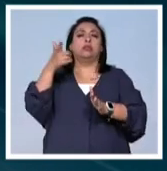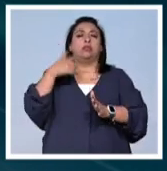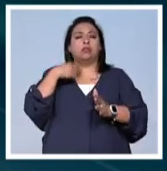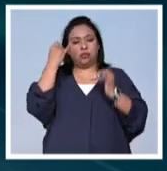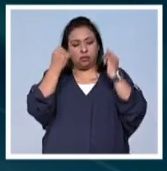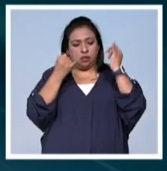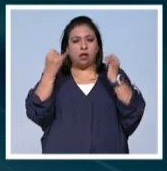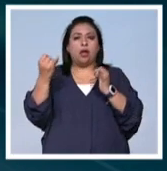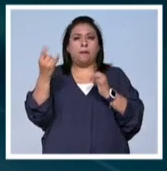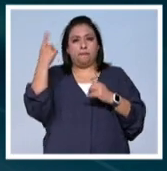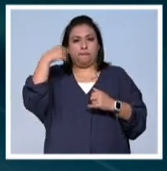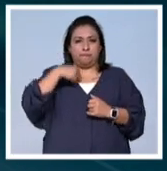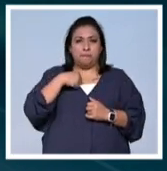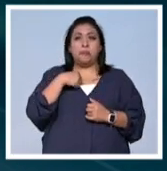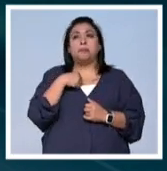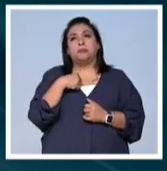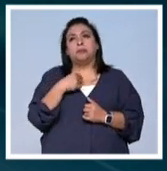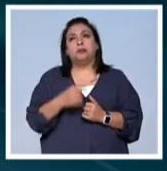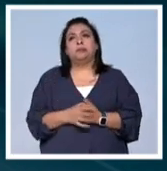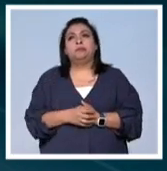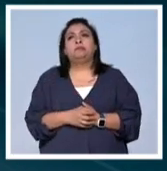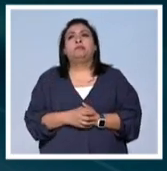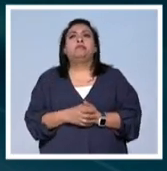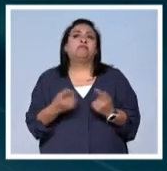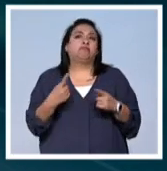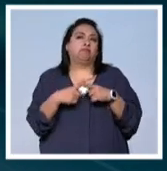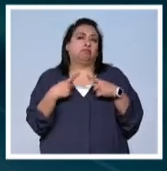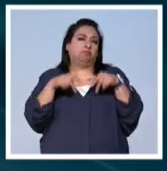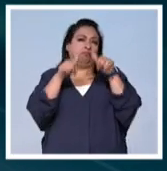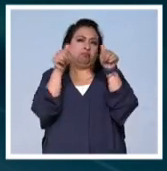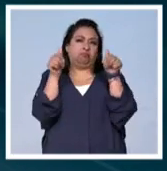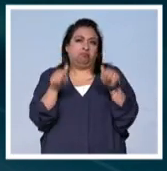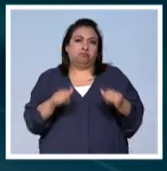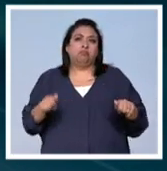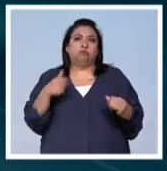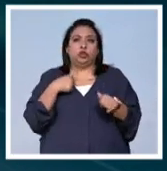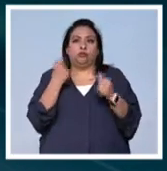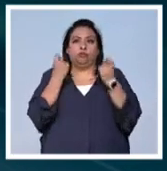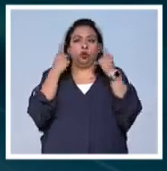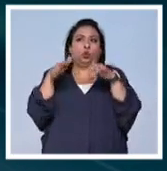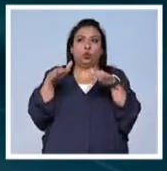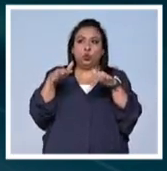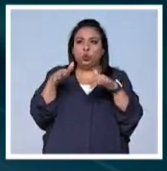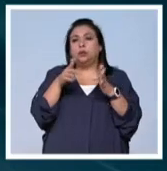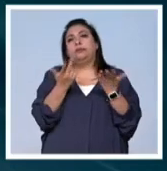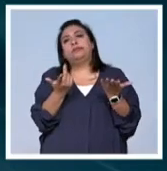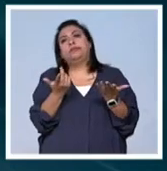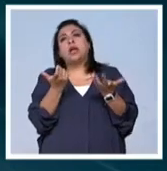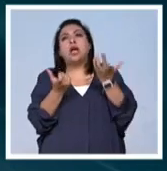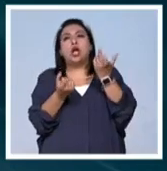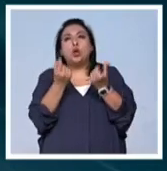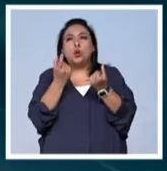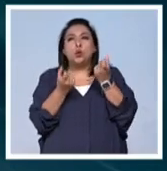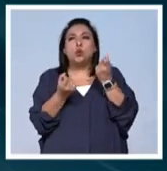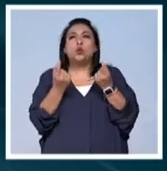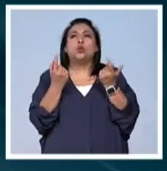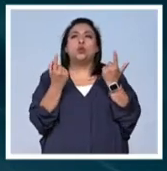que me han influido artistas que que admiro alguna algunas